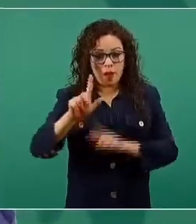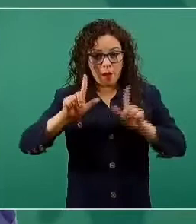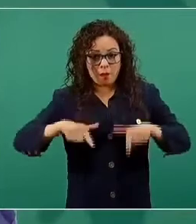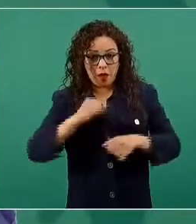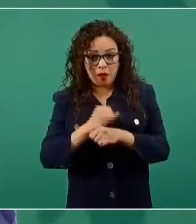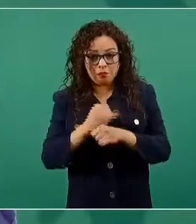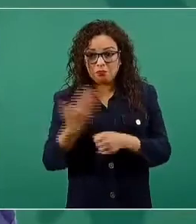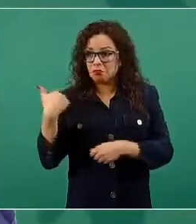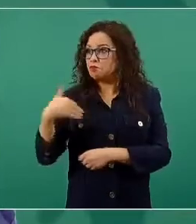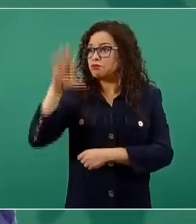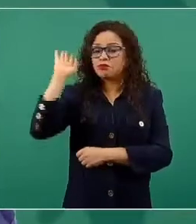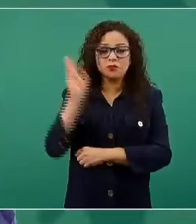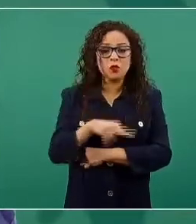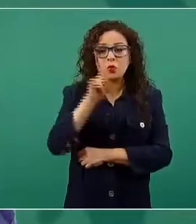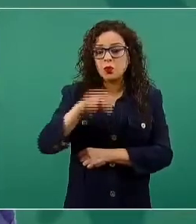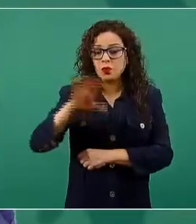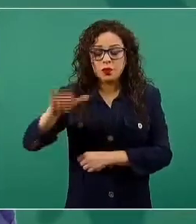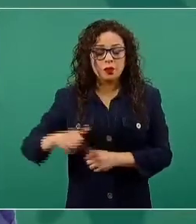seguido recibiendo